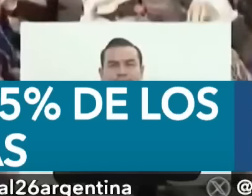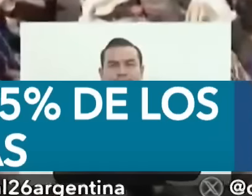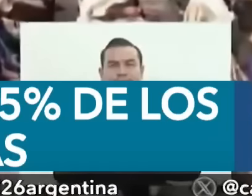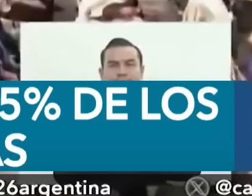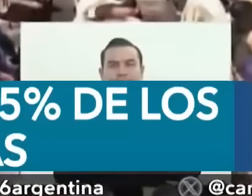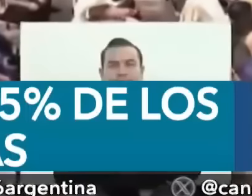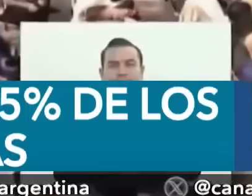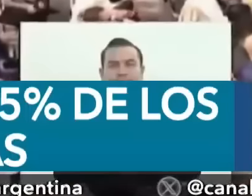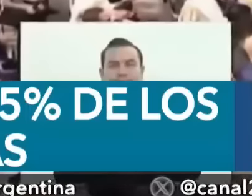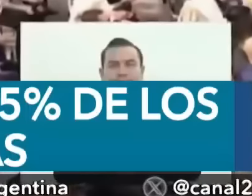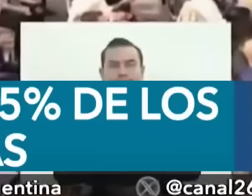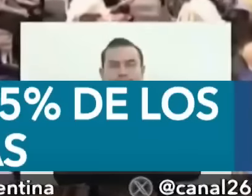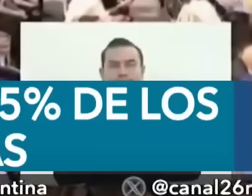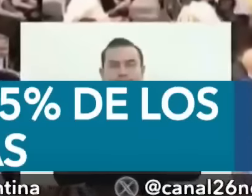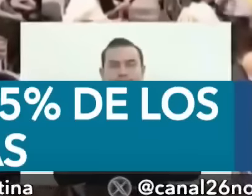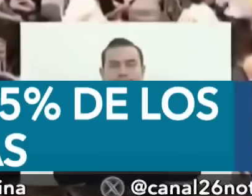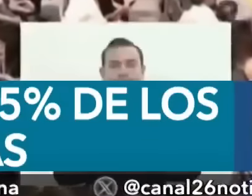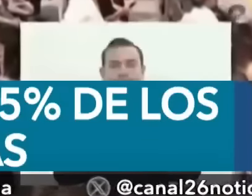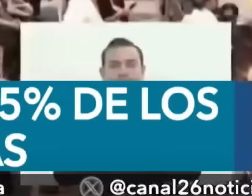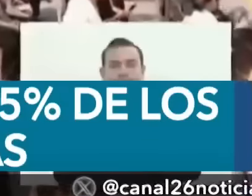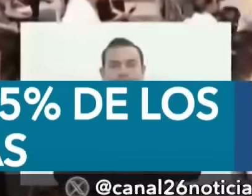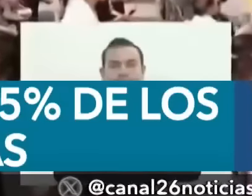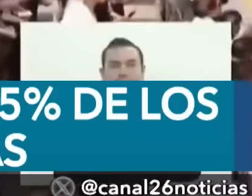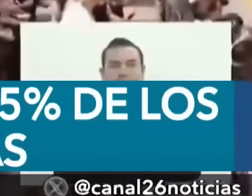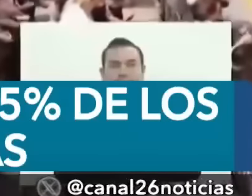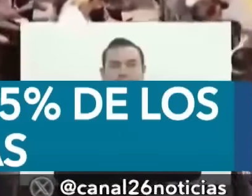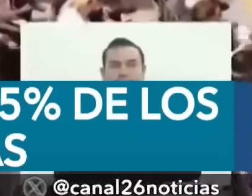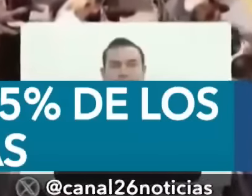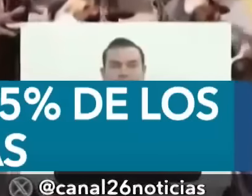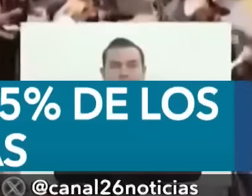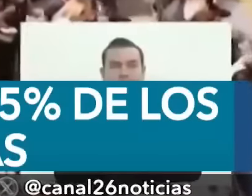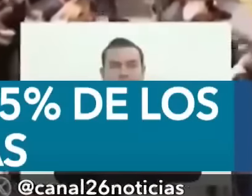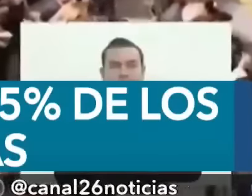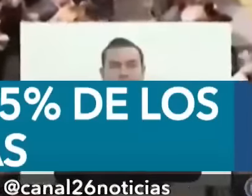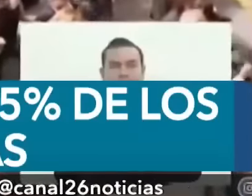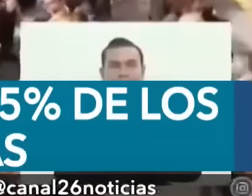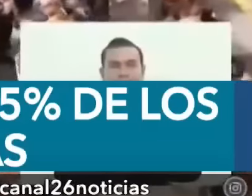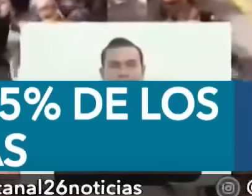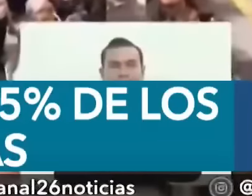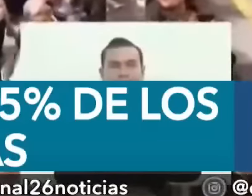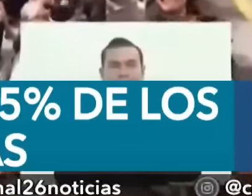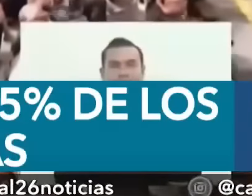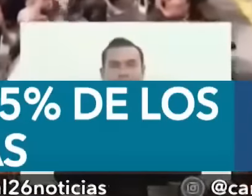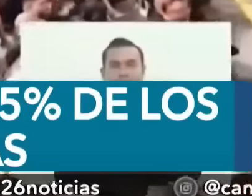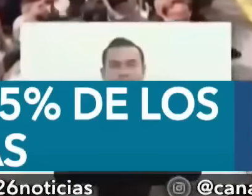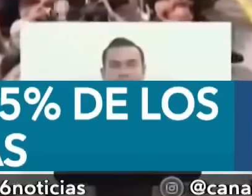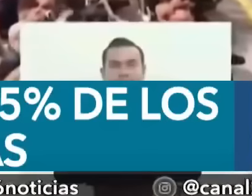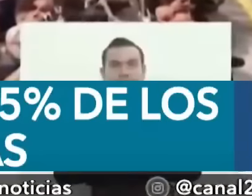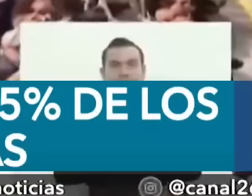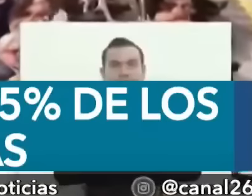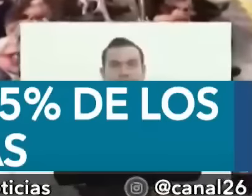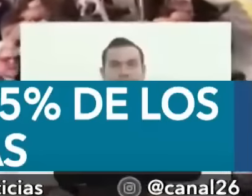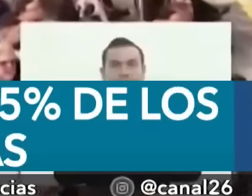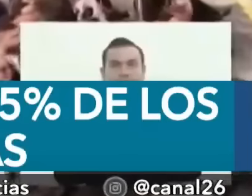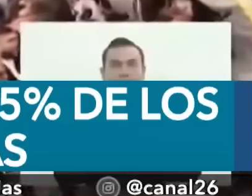que prometió. Porque claro, recordemos que por el momento todo se encuentra como bajo la gran nube de esperanza en este país,